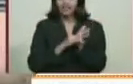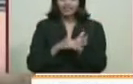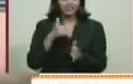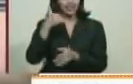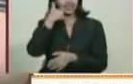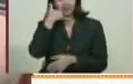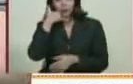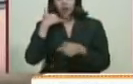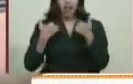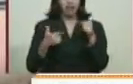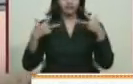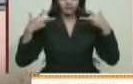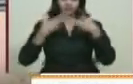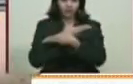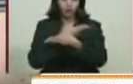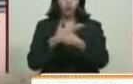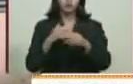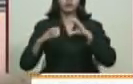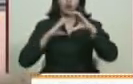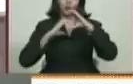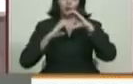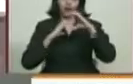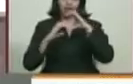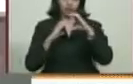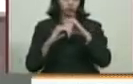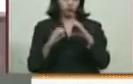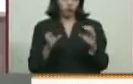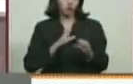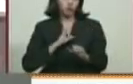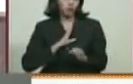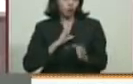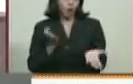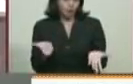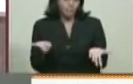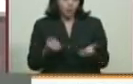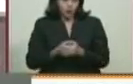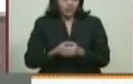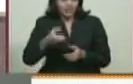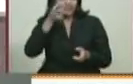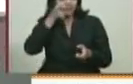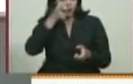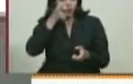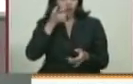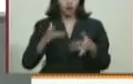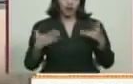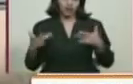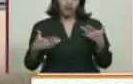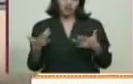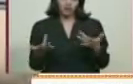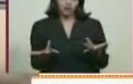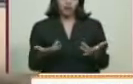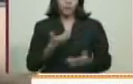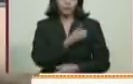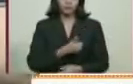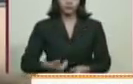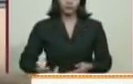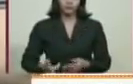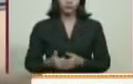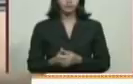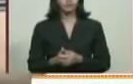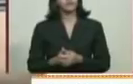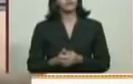teléfono, es decir, se corta la comunicación. Que además son parte de los mecanismos de seguridad en una actividad presidencial. Correcto. Y de